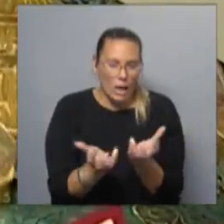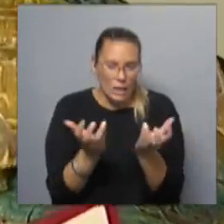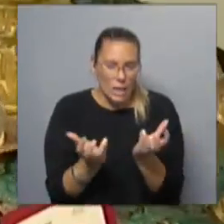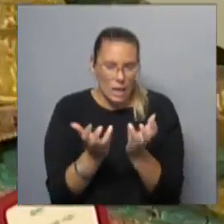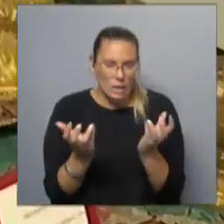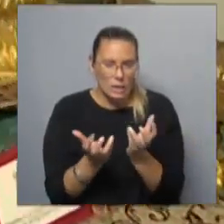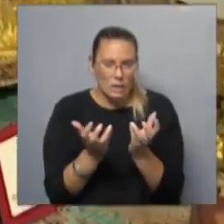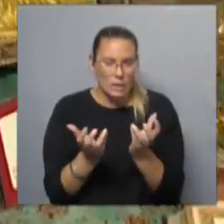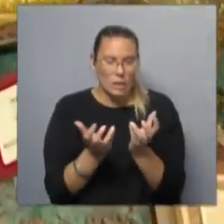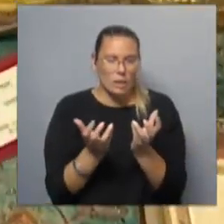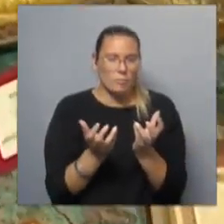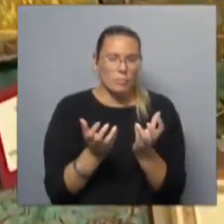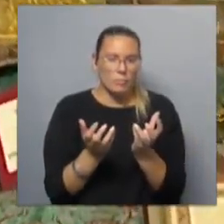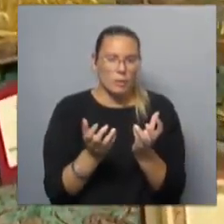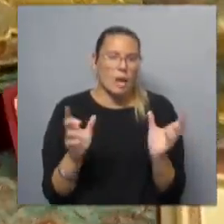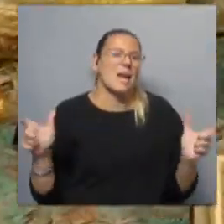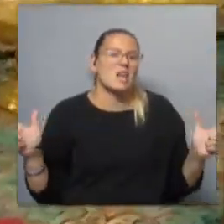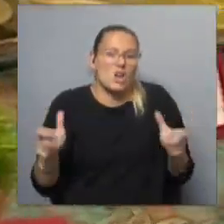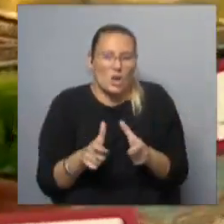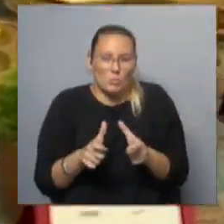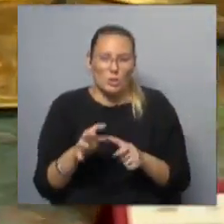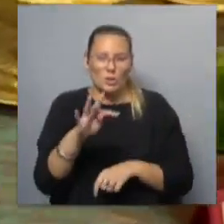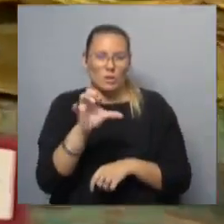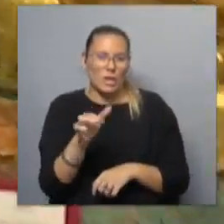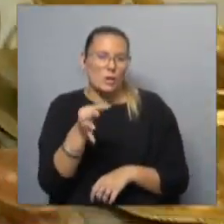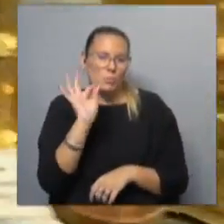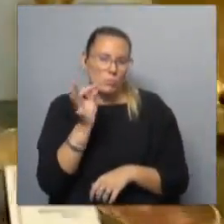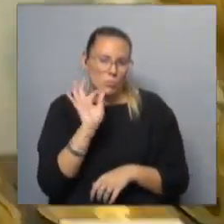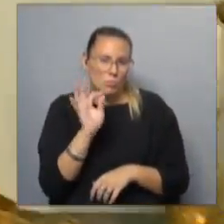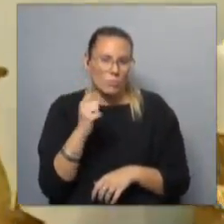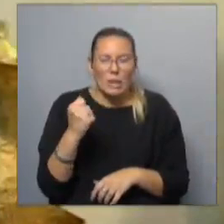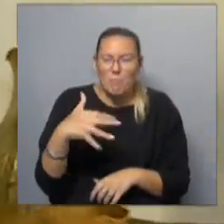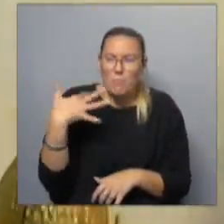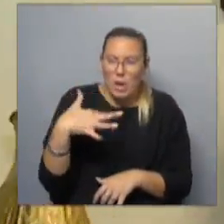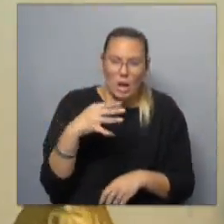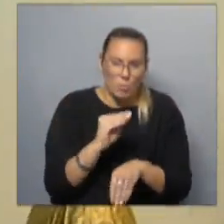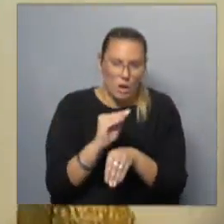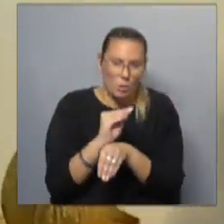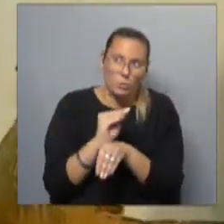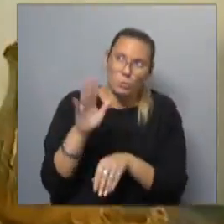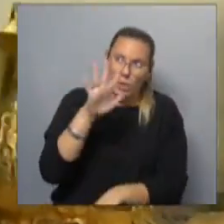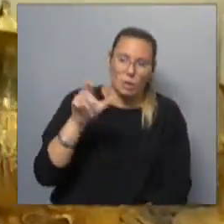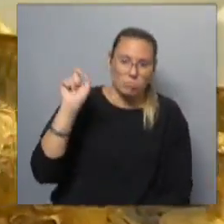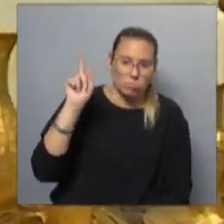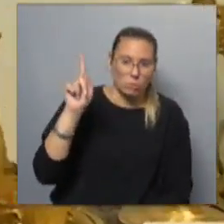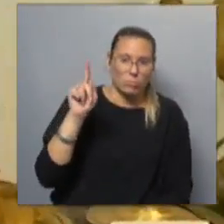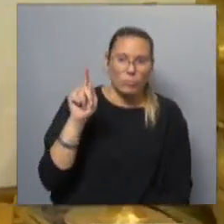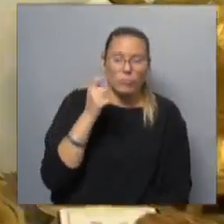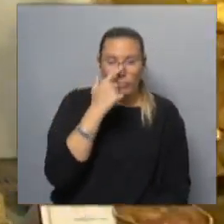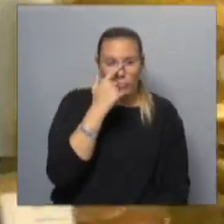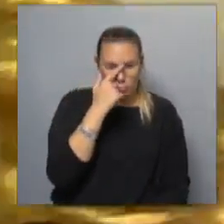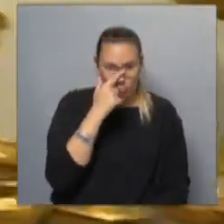da, de alguna manera, la reunión en torno al té que están tan caro para las culturas de toda esa zona. Muy bien.